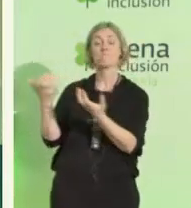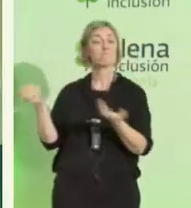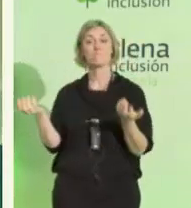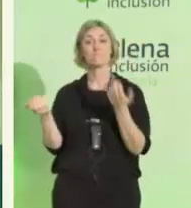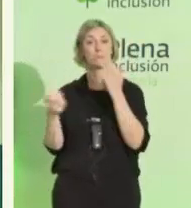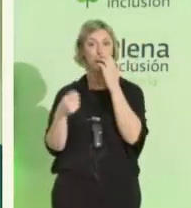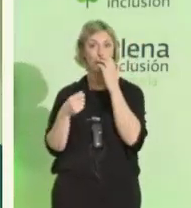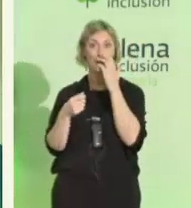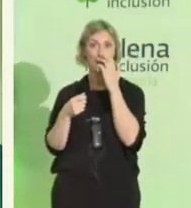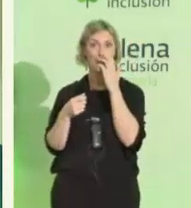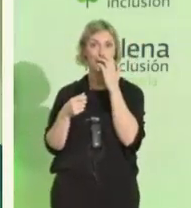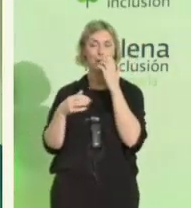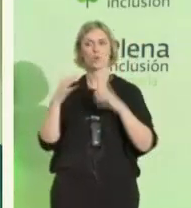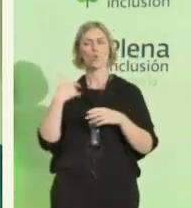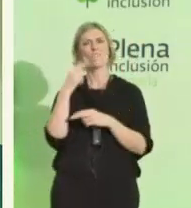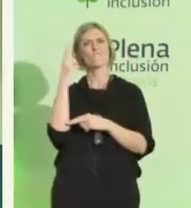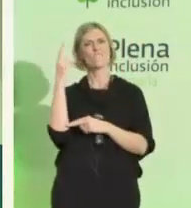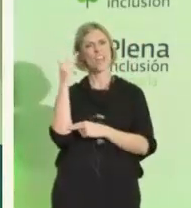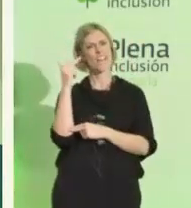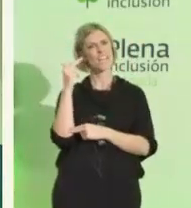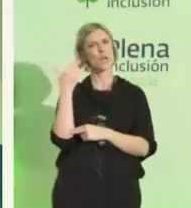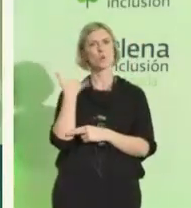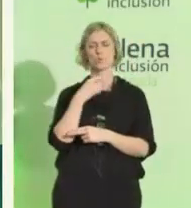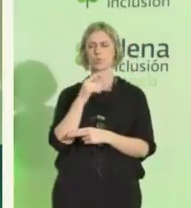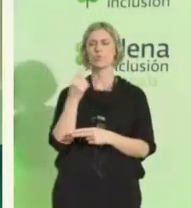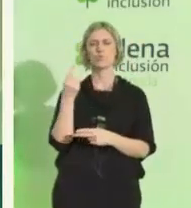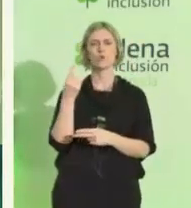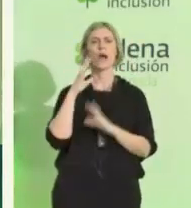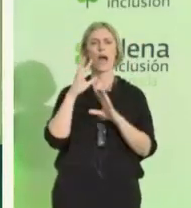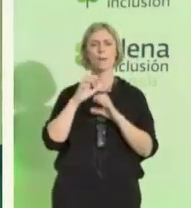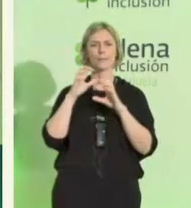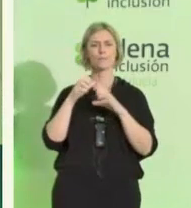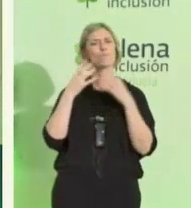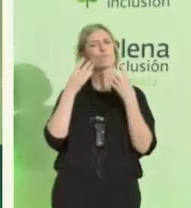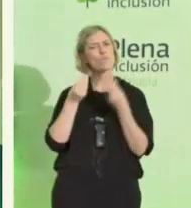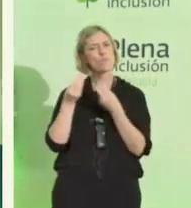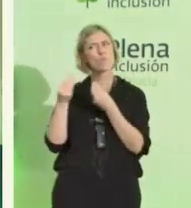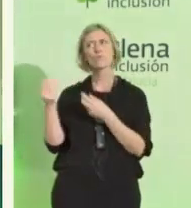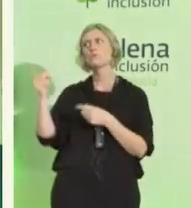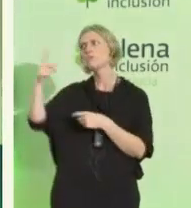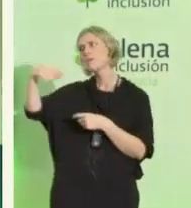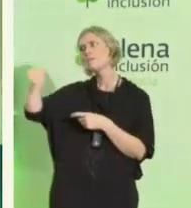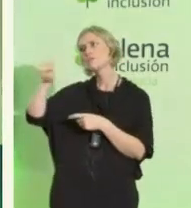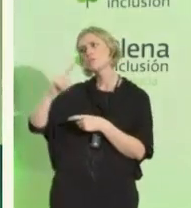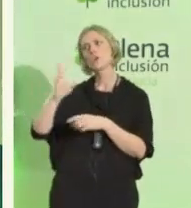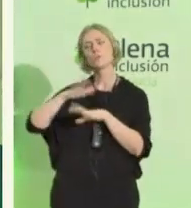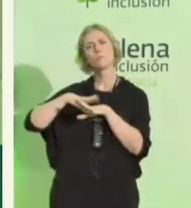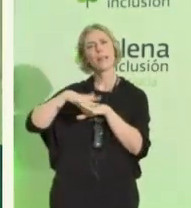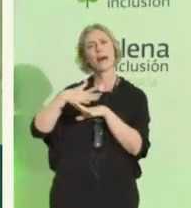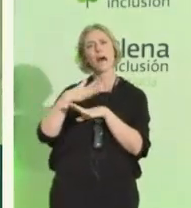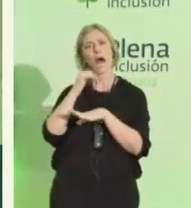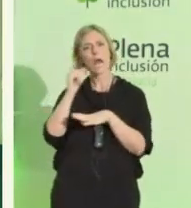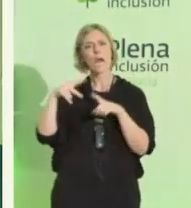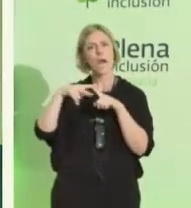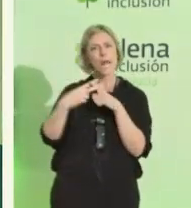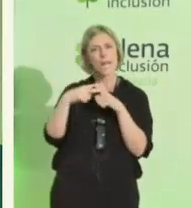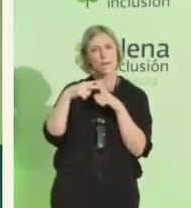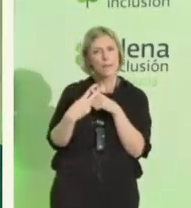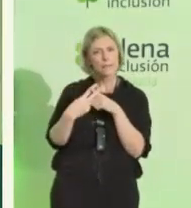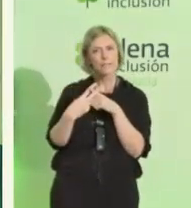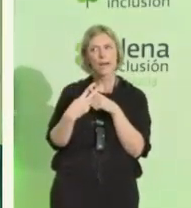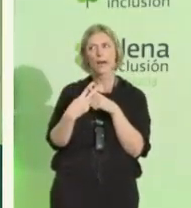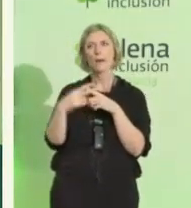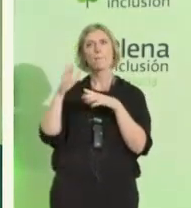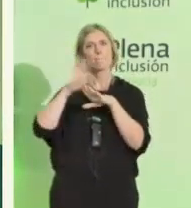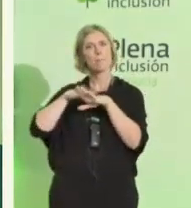el viernes aprender mucho de ustedes más herramientas para la